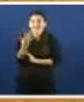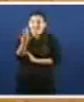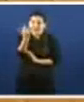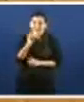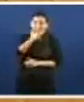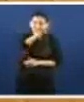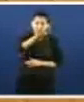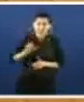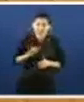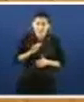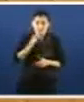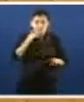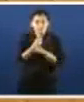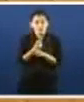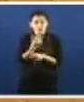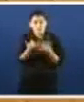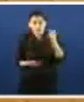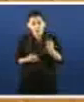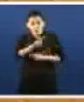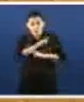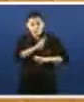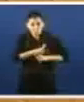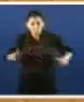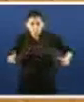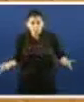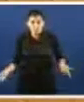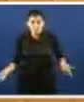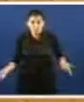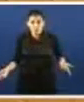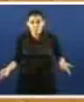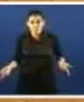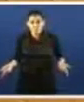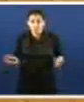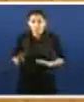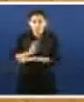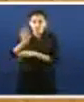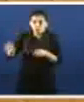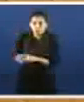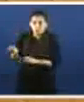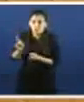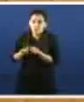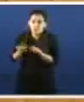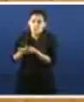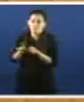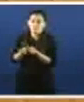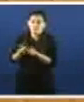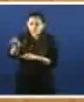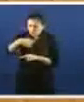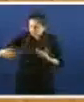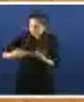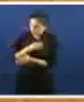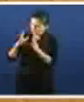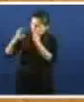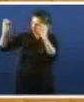desto o que hai é incrementar as dramáticas cifras de desemprego E digo que vostedes utilizan unha cuestión que todos estamos de acordo